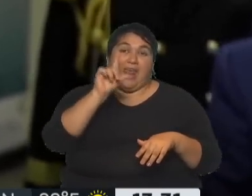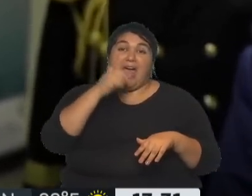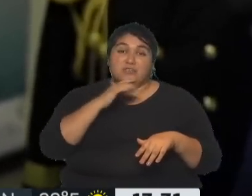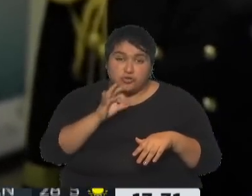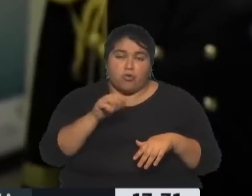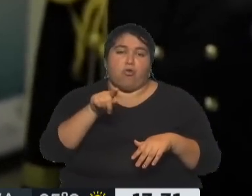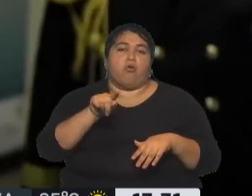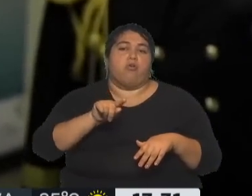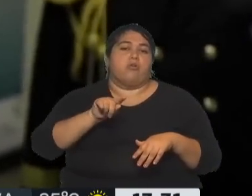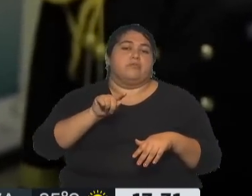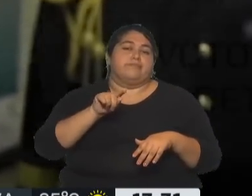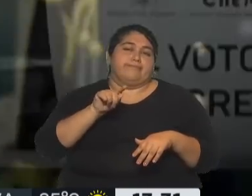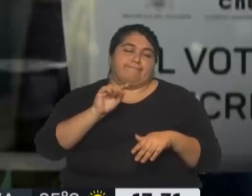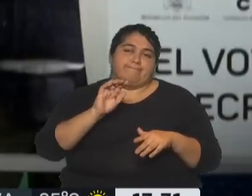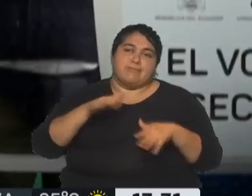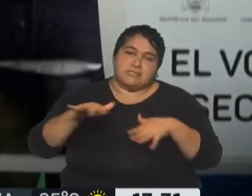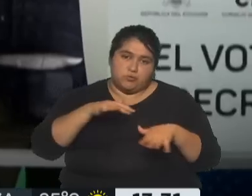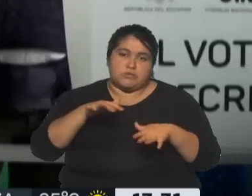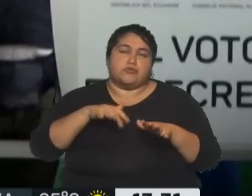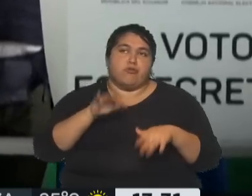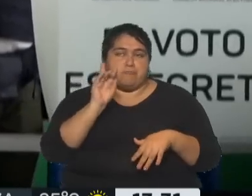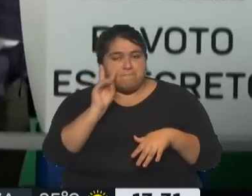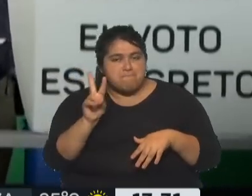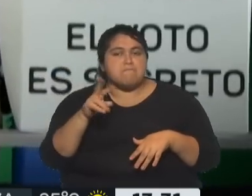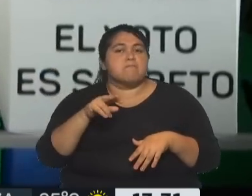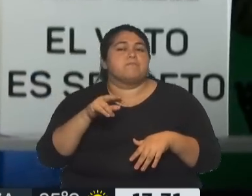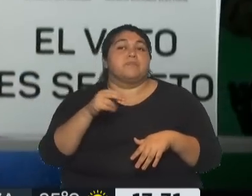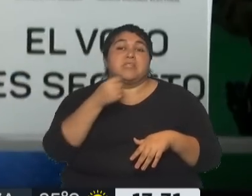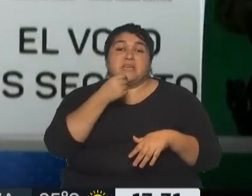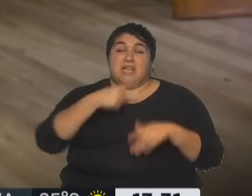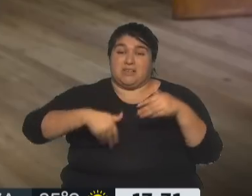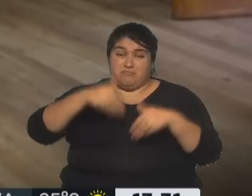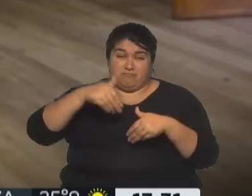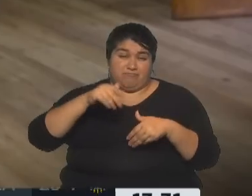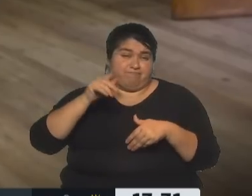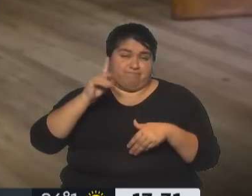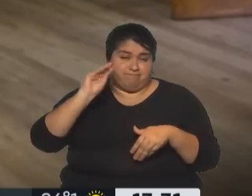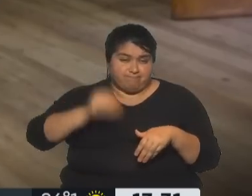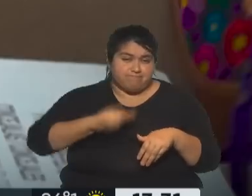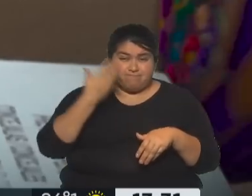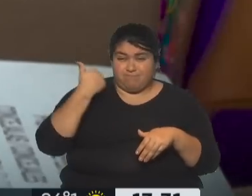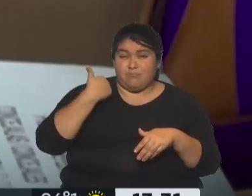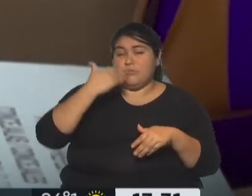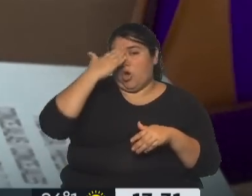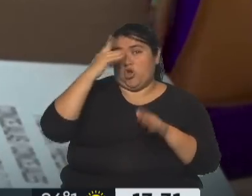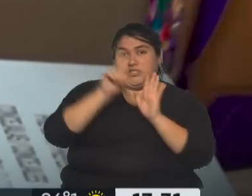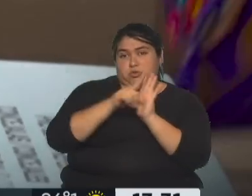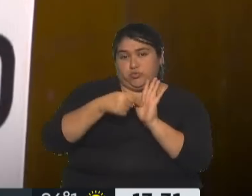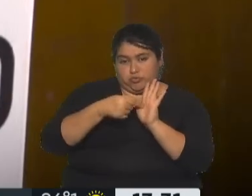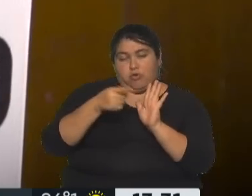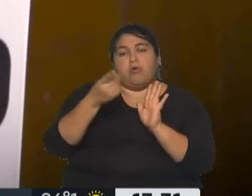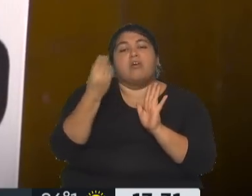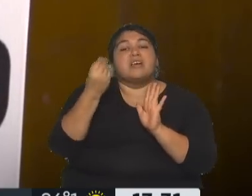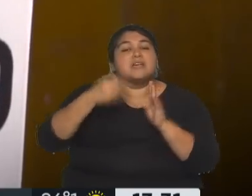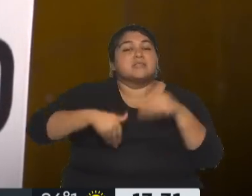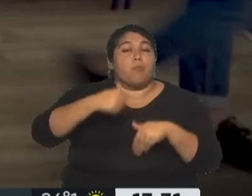esta segunda moción en una situación más desfavorable, tras el rechazo electoral sufrido en el referendo constitucional, sumado al revés en las